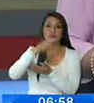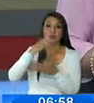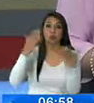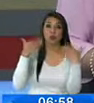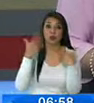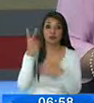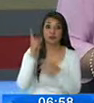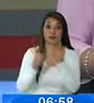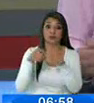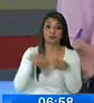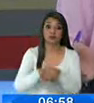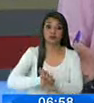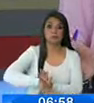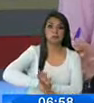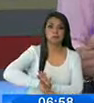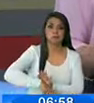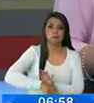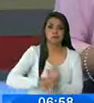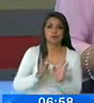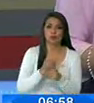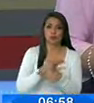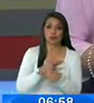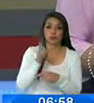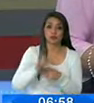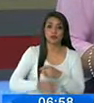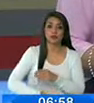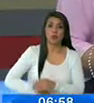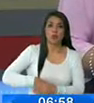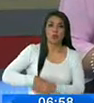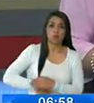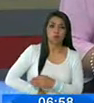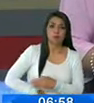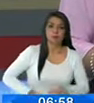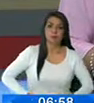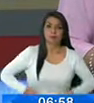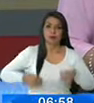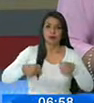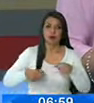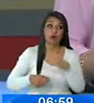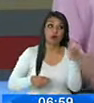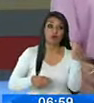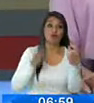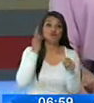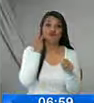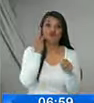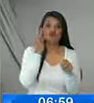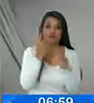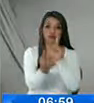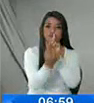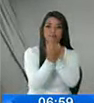sujetos hurtan productos. Hábilmente uno de ellos los oculta en su pantalón mientras el otro distrae a la cajera.